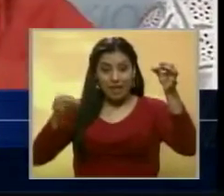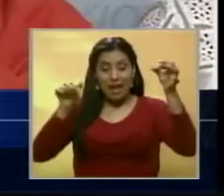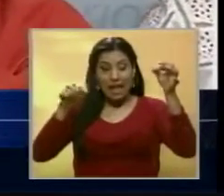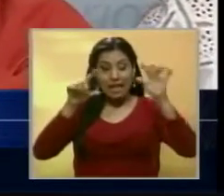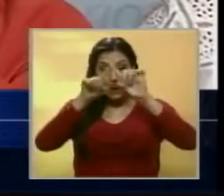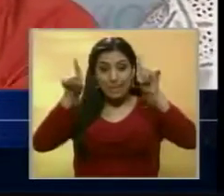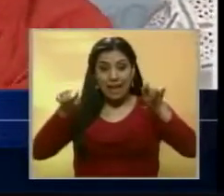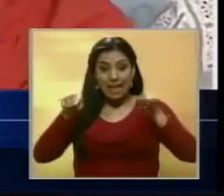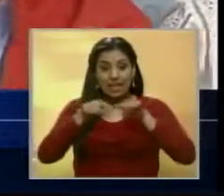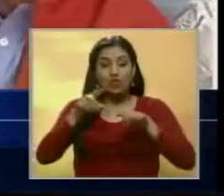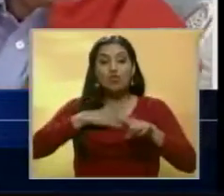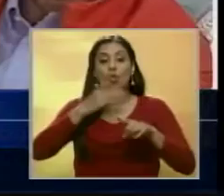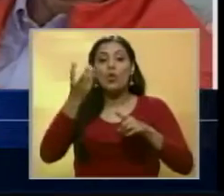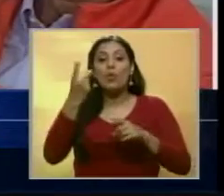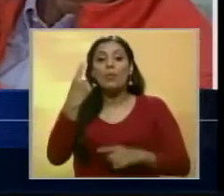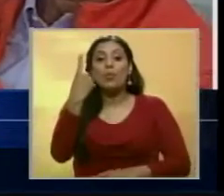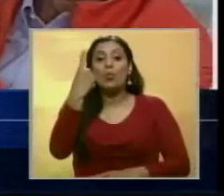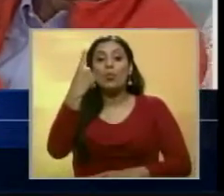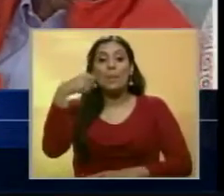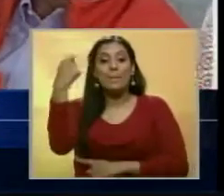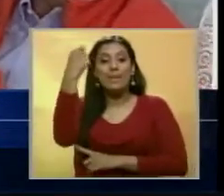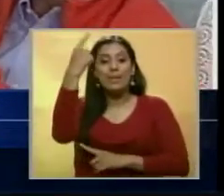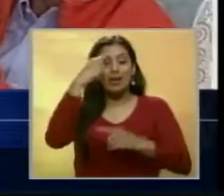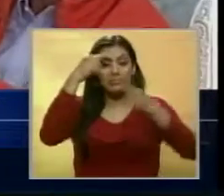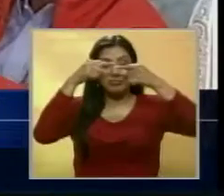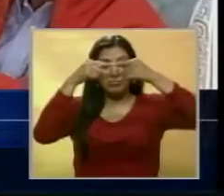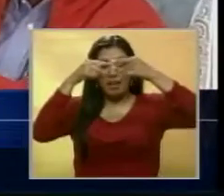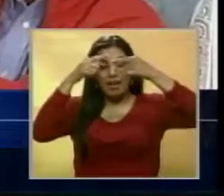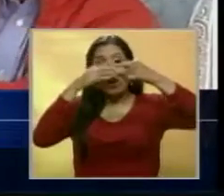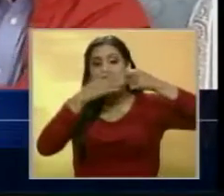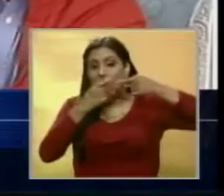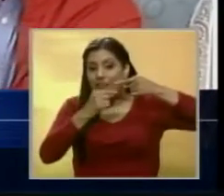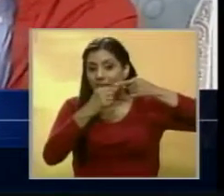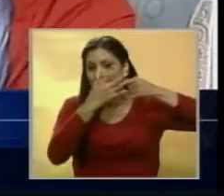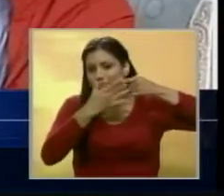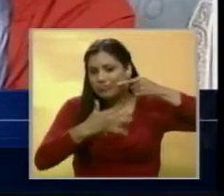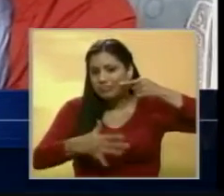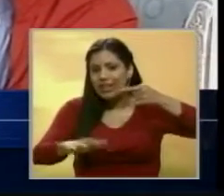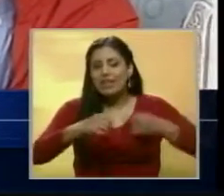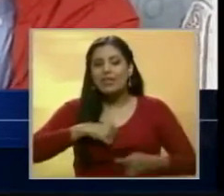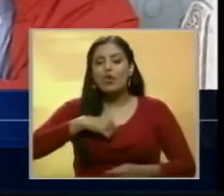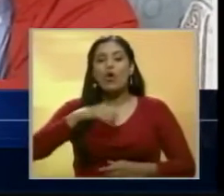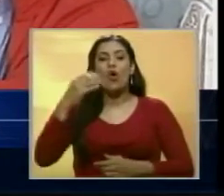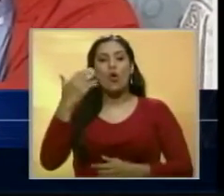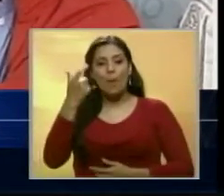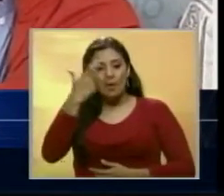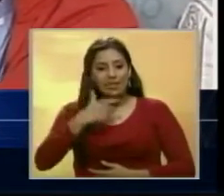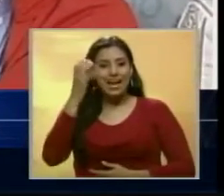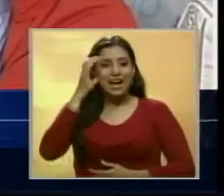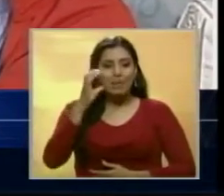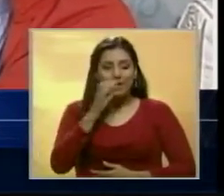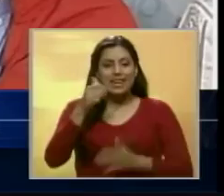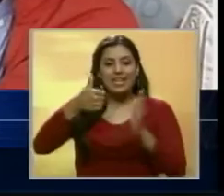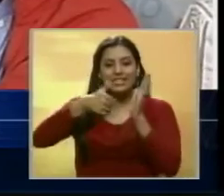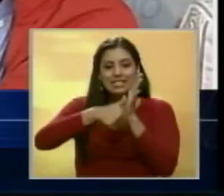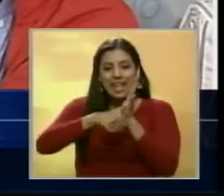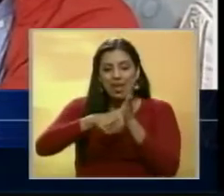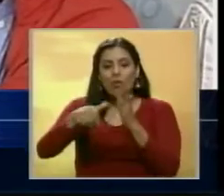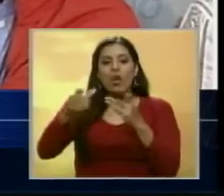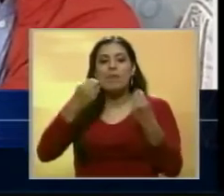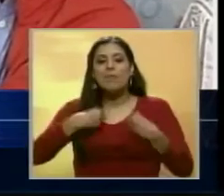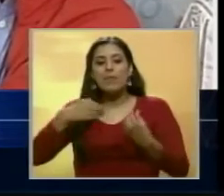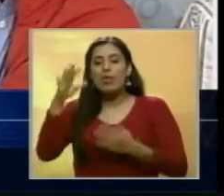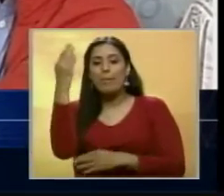está la planilla. Yo soy el número 1. Aquí está. Enrique Capriles, cédula de identidad,